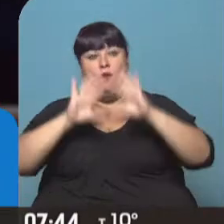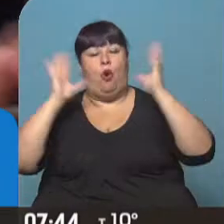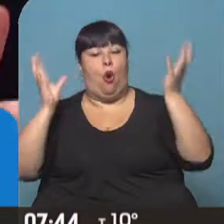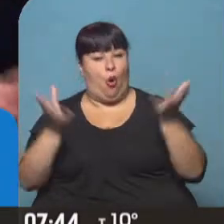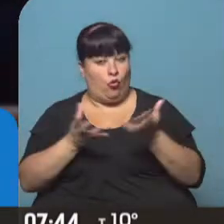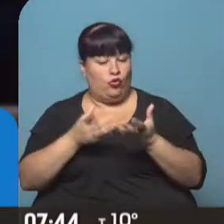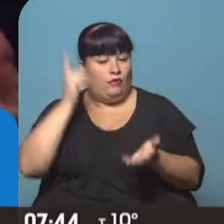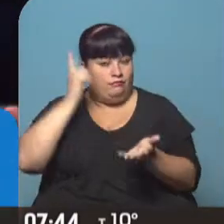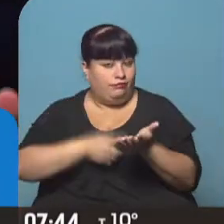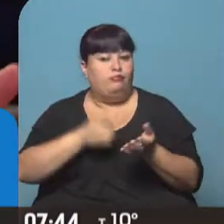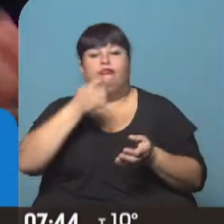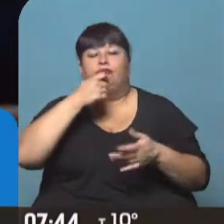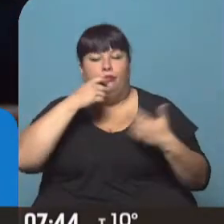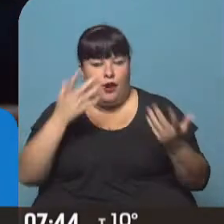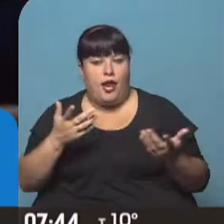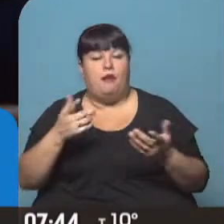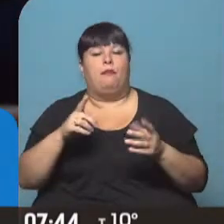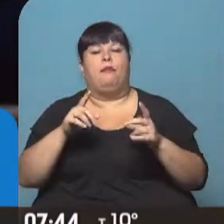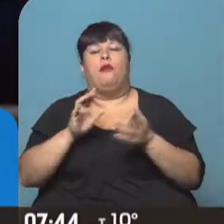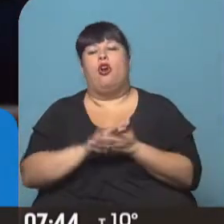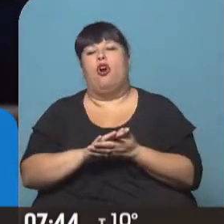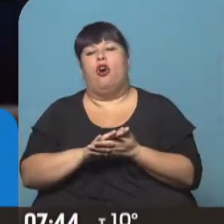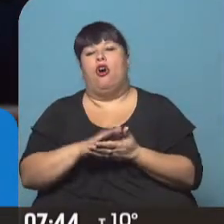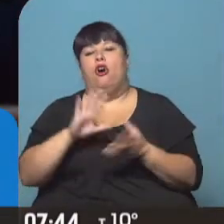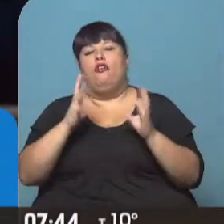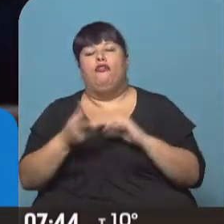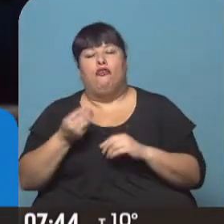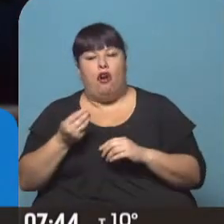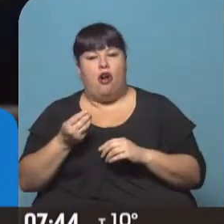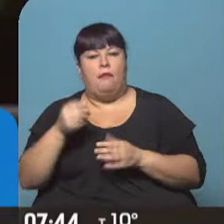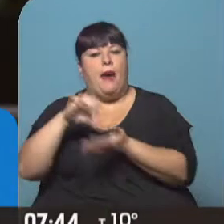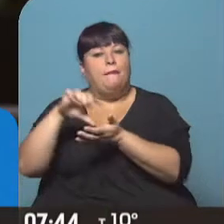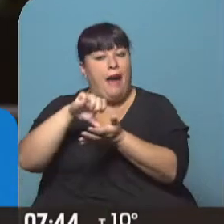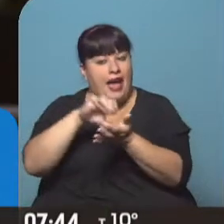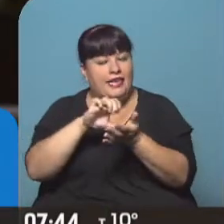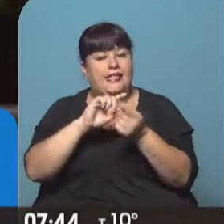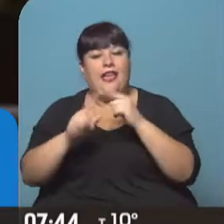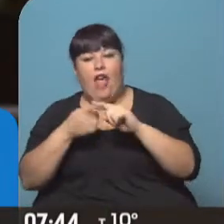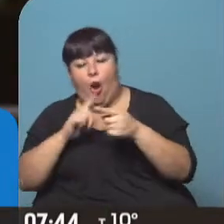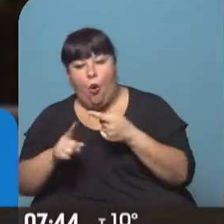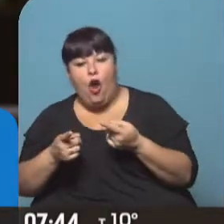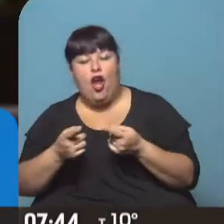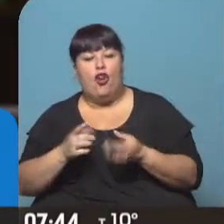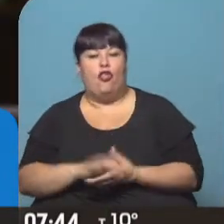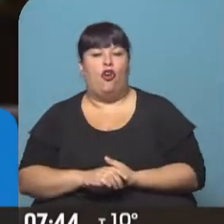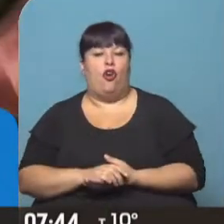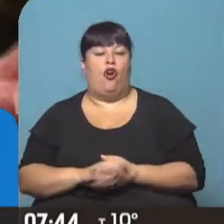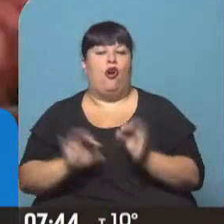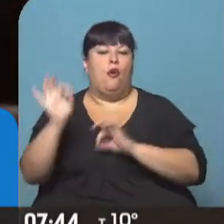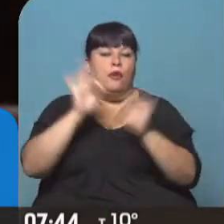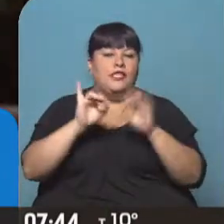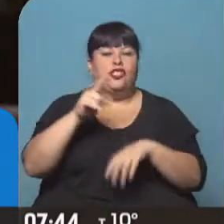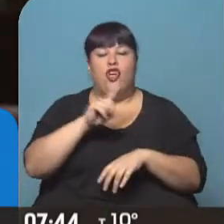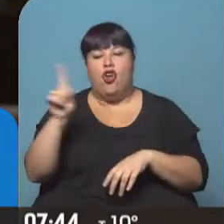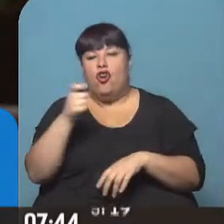a establecer, por ejemplo, los términos en los cuales los países acuerdan tasar o no tasar